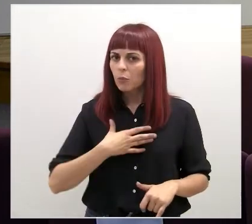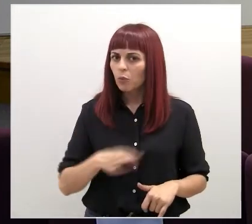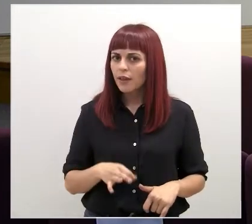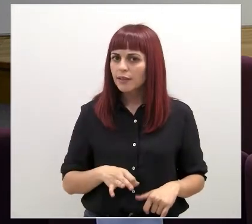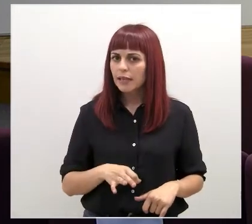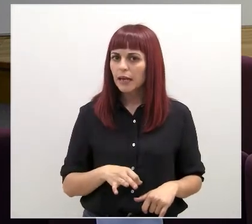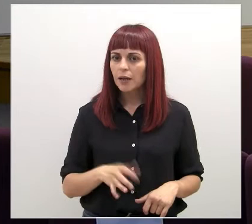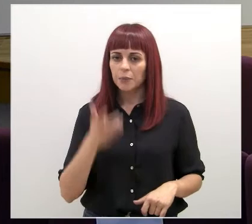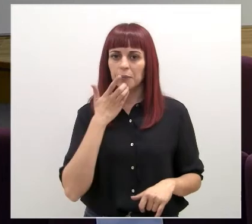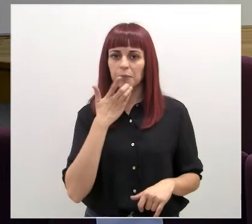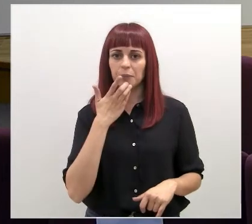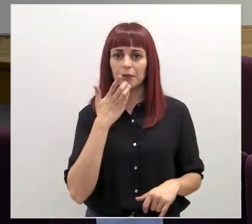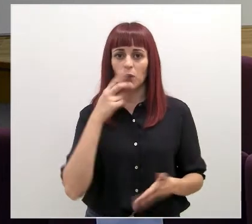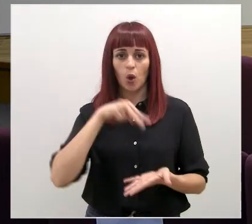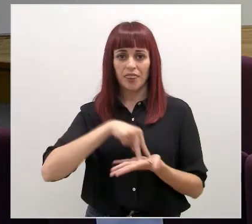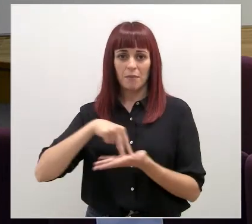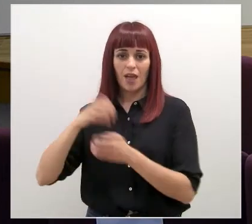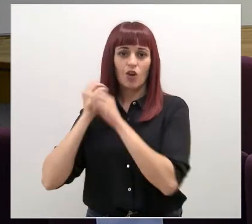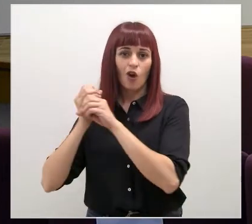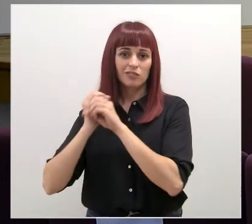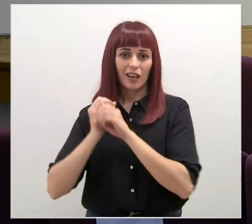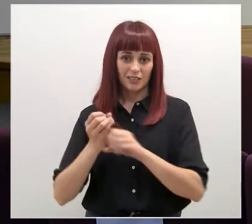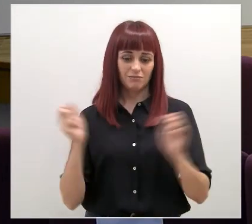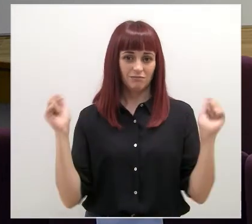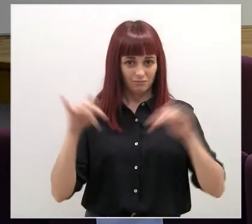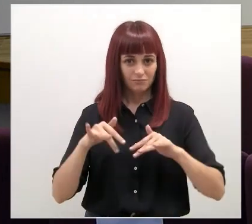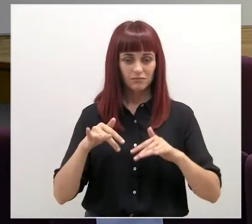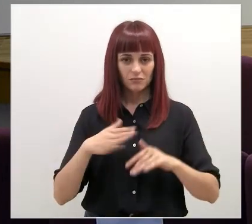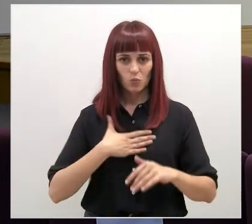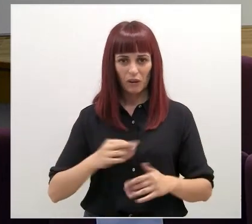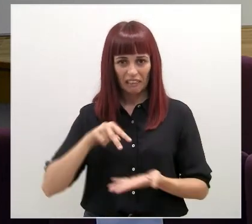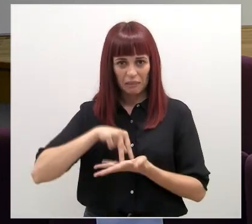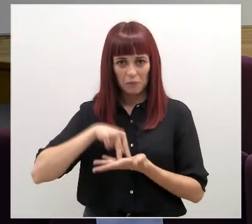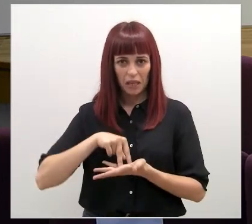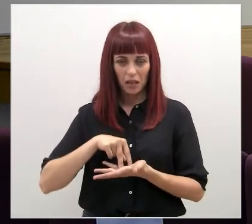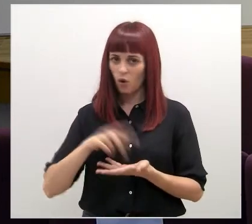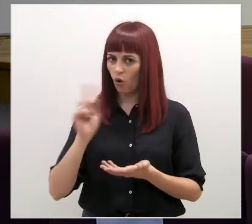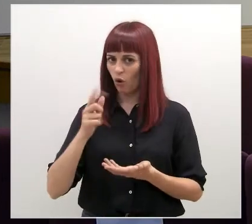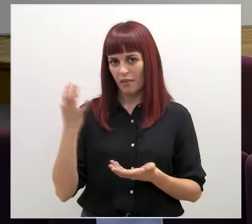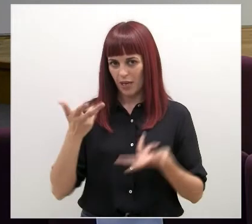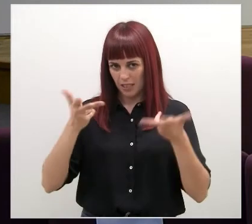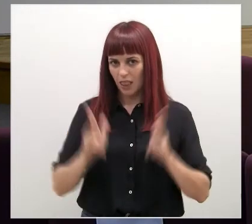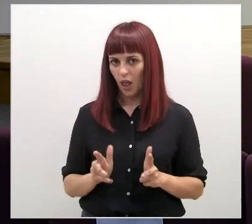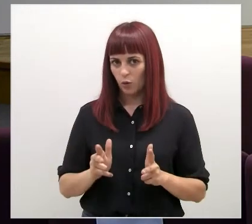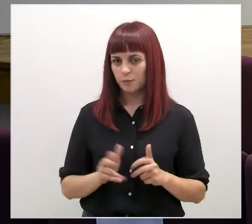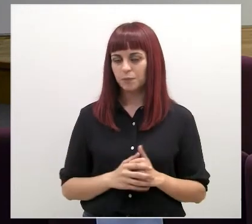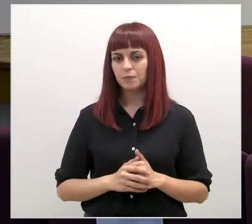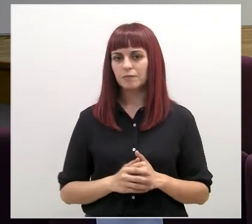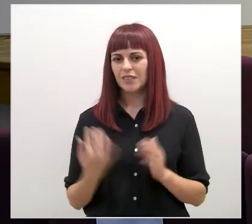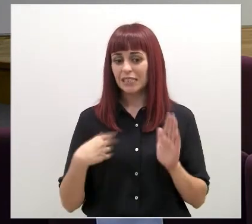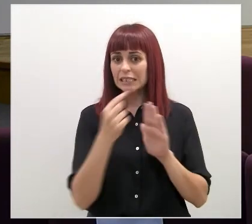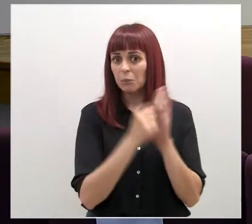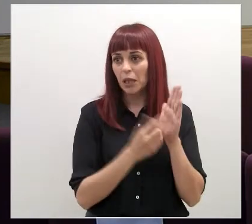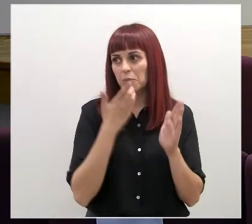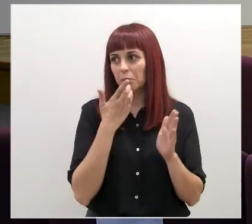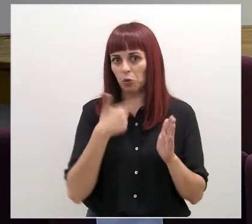hacer cócteles de pie. No sé si esa medida, siempre y cuando no se estuviera de pie, bueno,